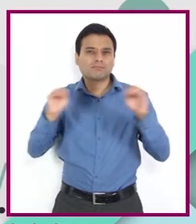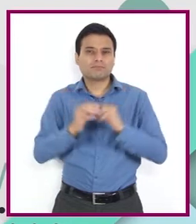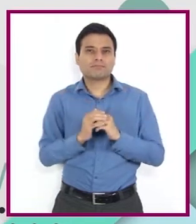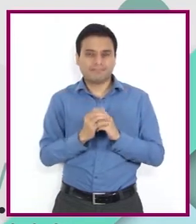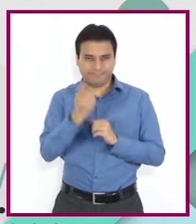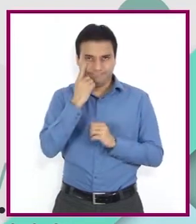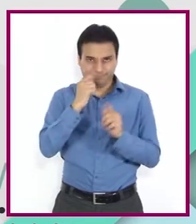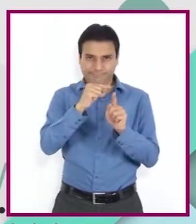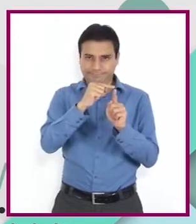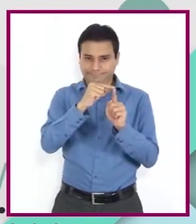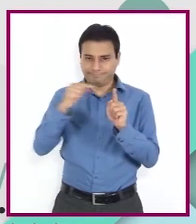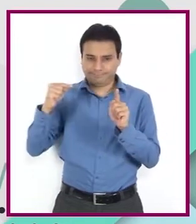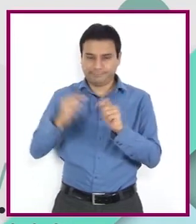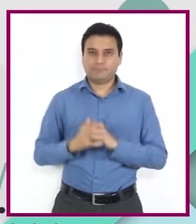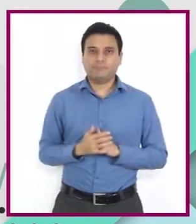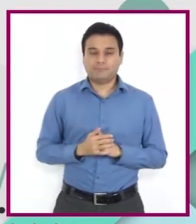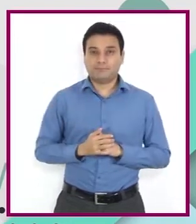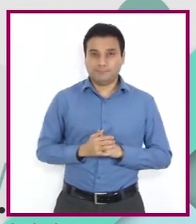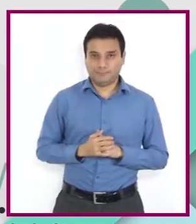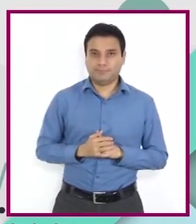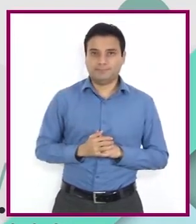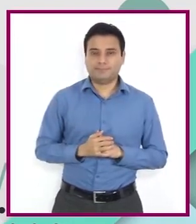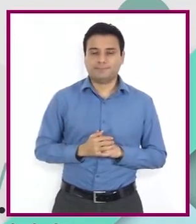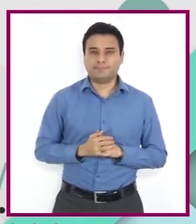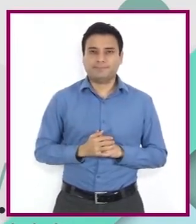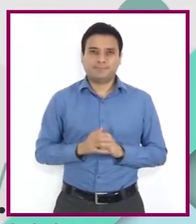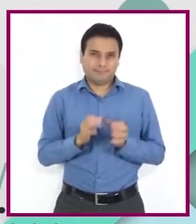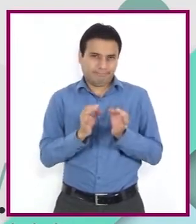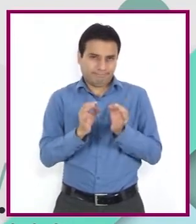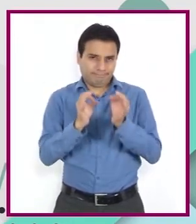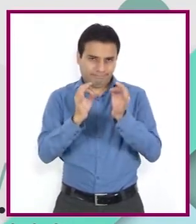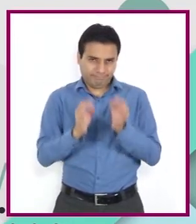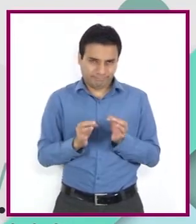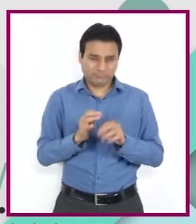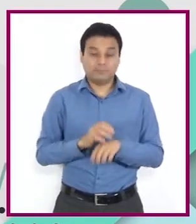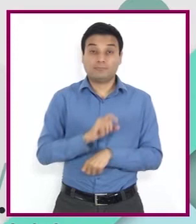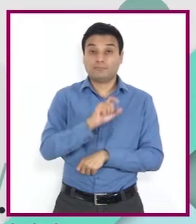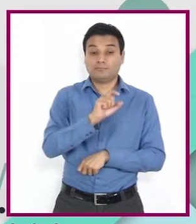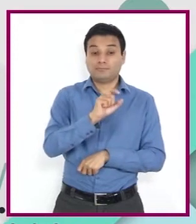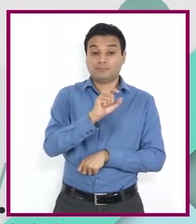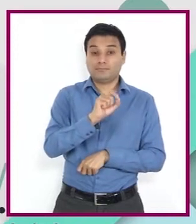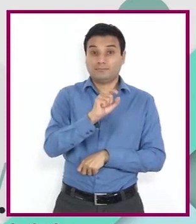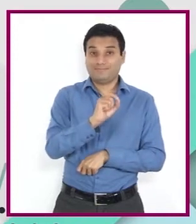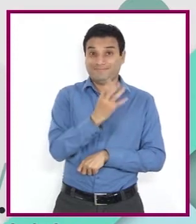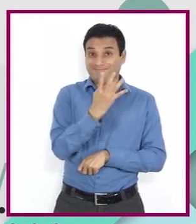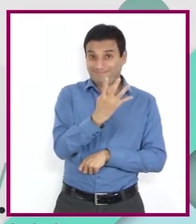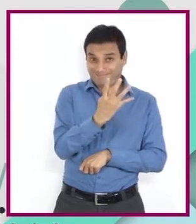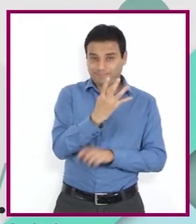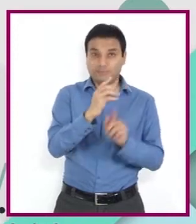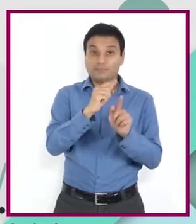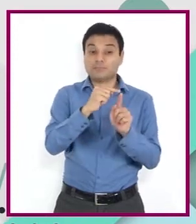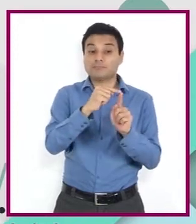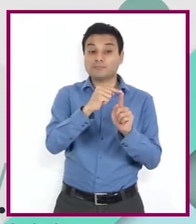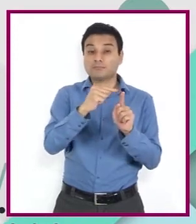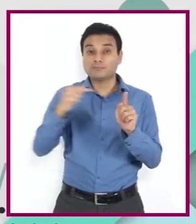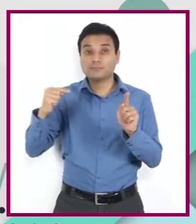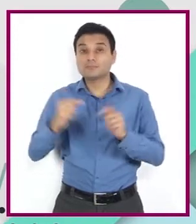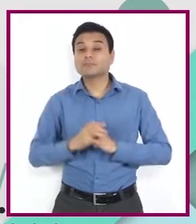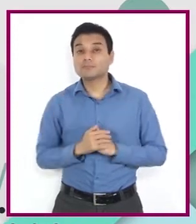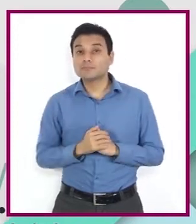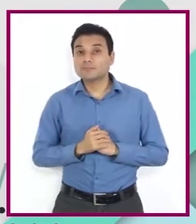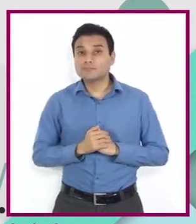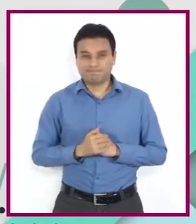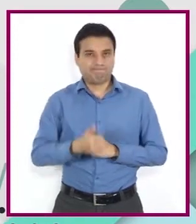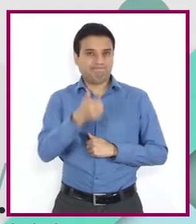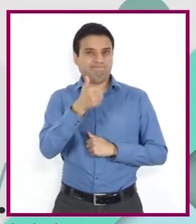dividir el área del jardín entre la medida del largo del jardín, es decir, dividir 24 metros cuadrados